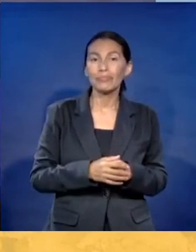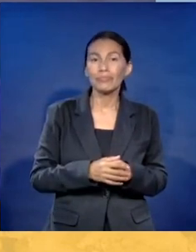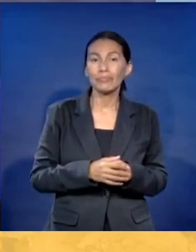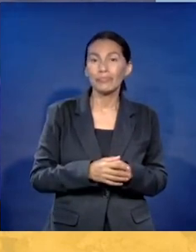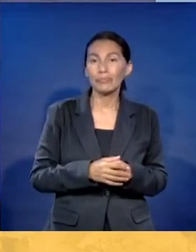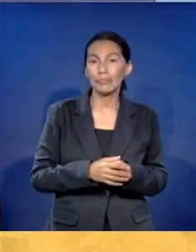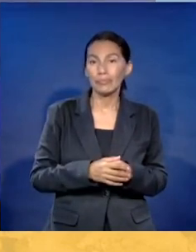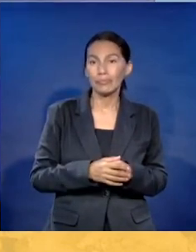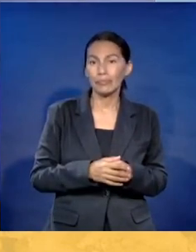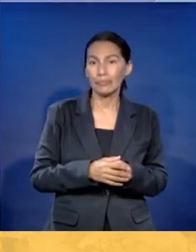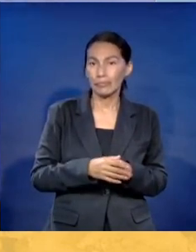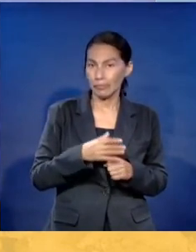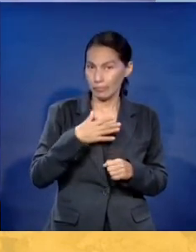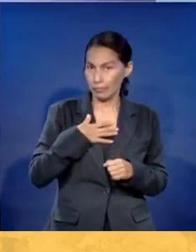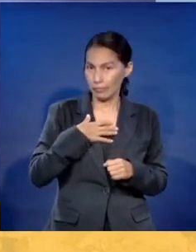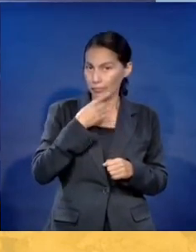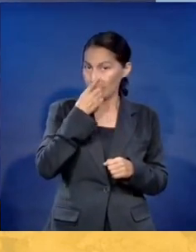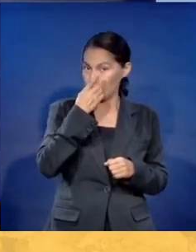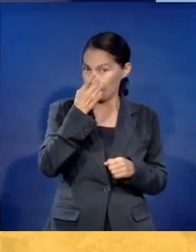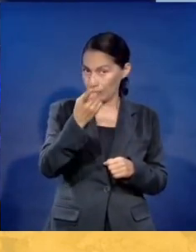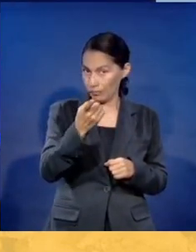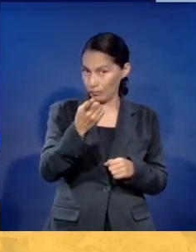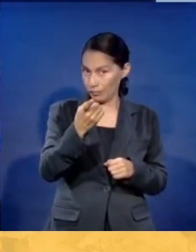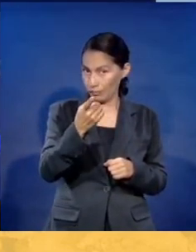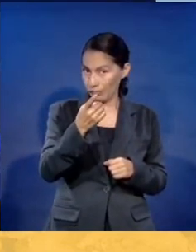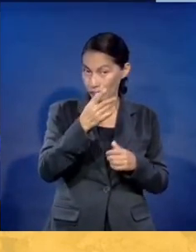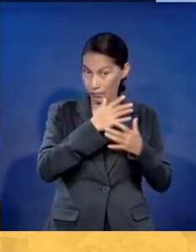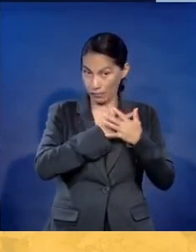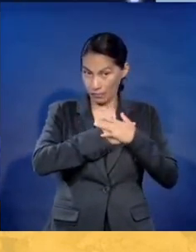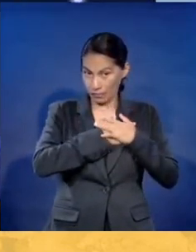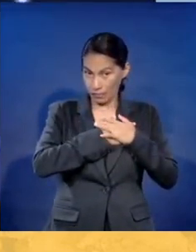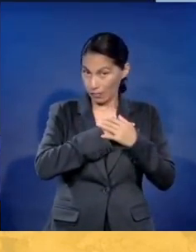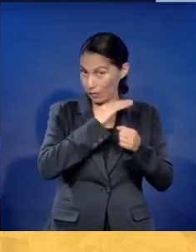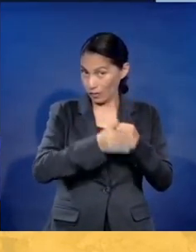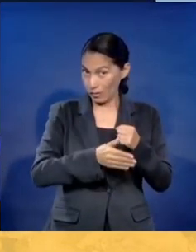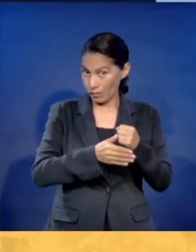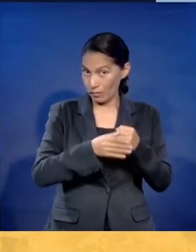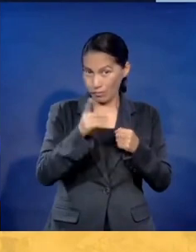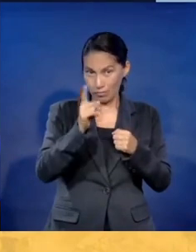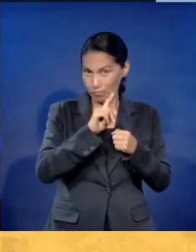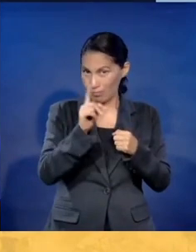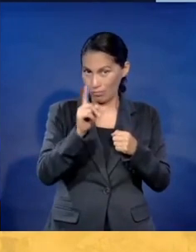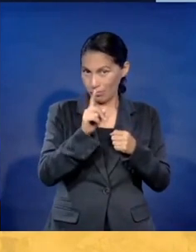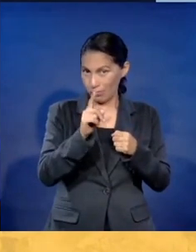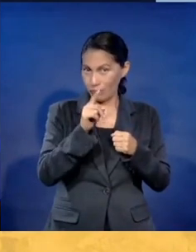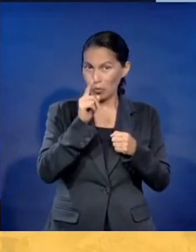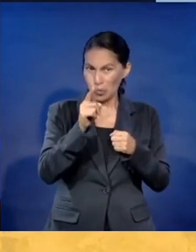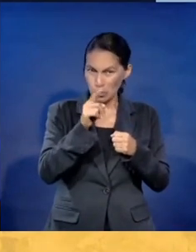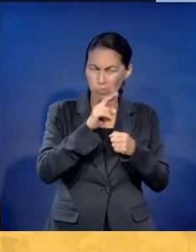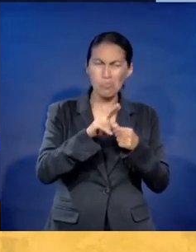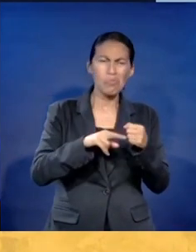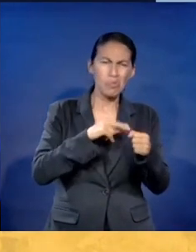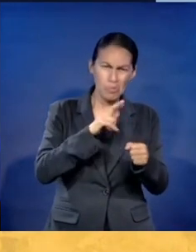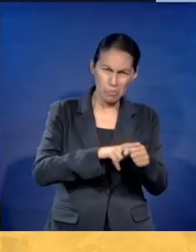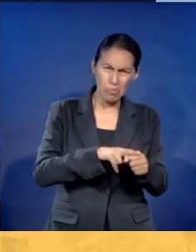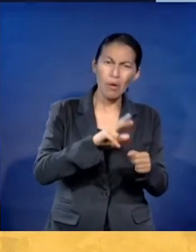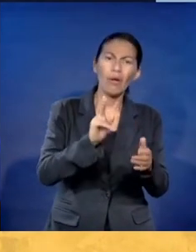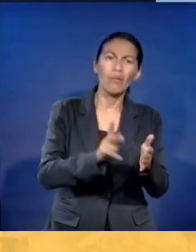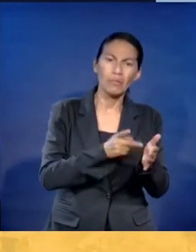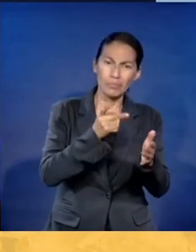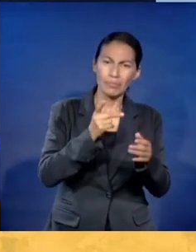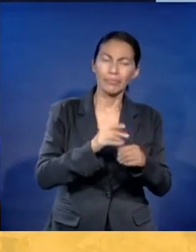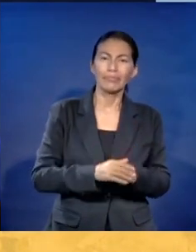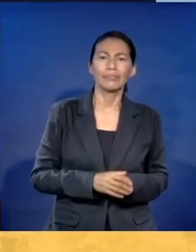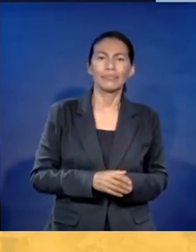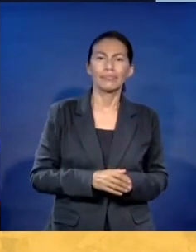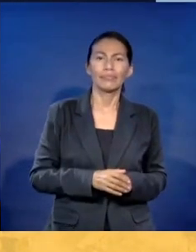Yo quiero decirte en el nombre del señor no no es el amor el que se te acabó volviste a la normalidad pero es